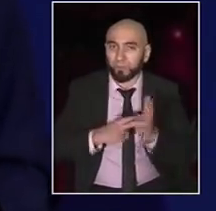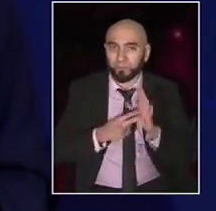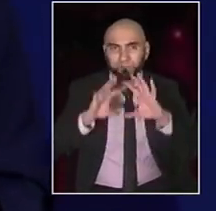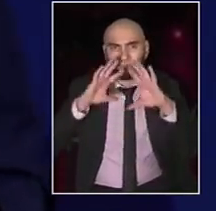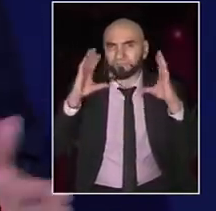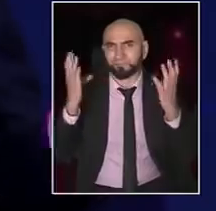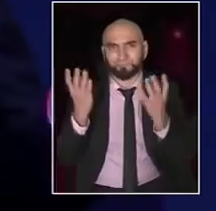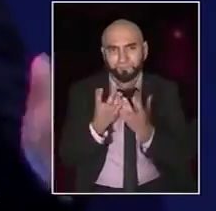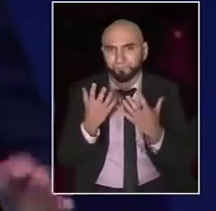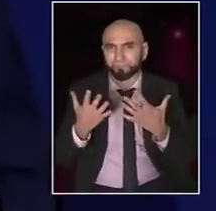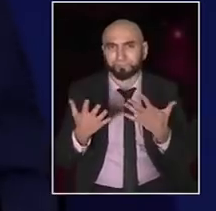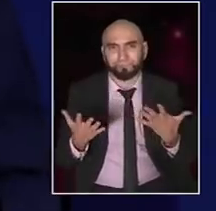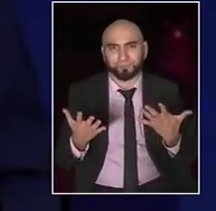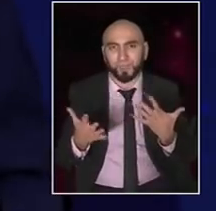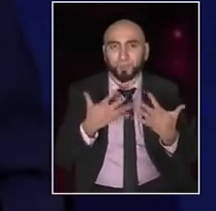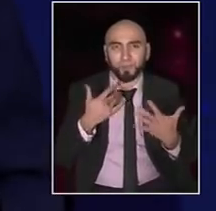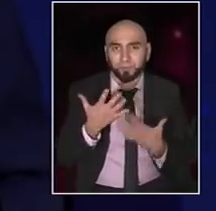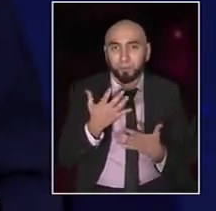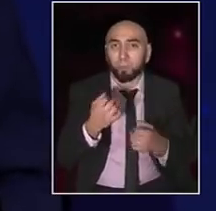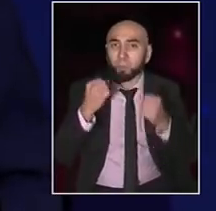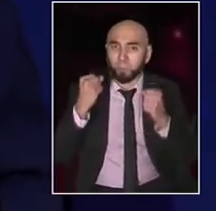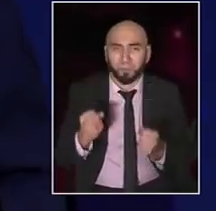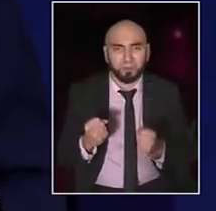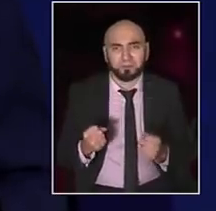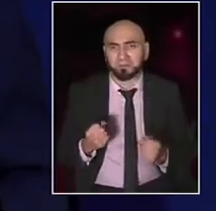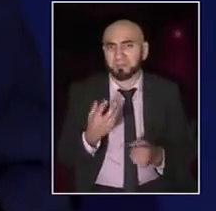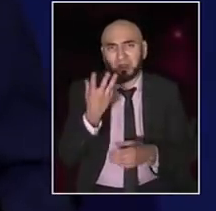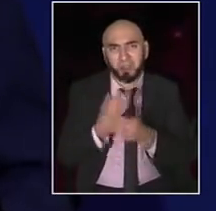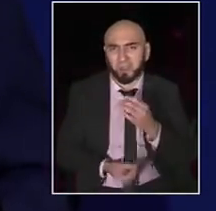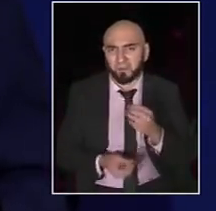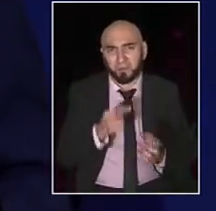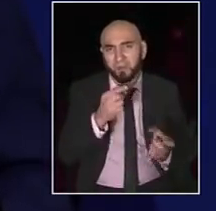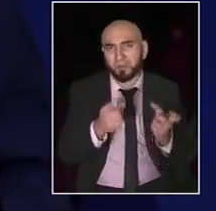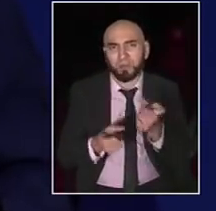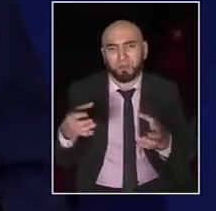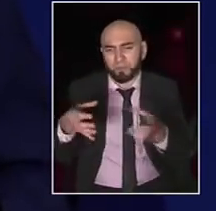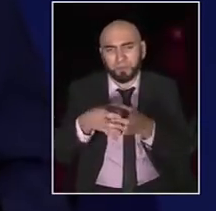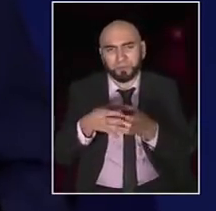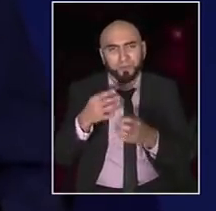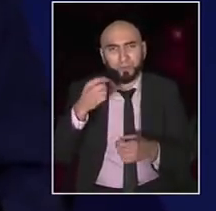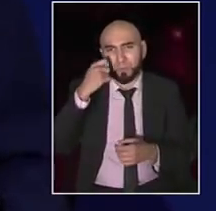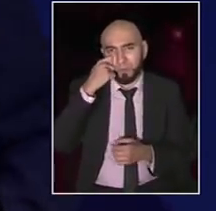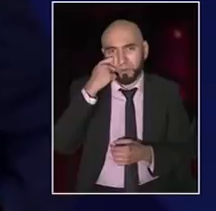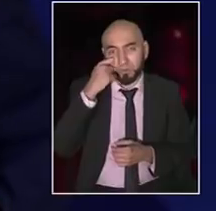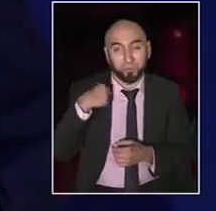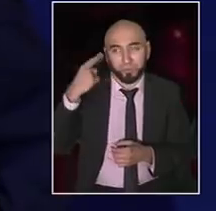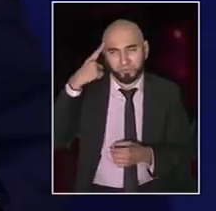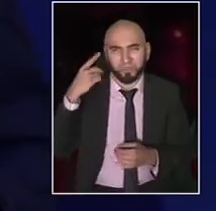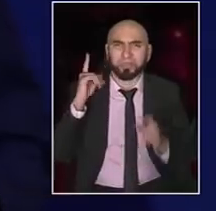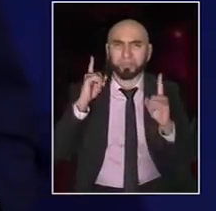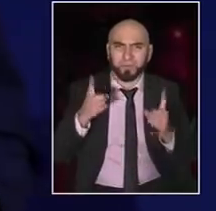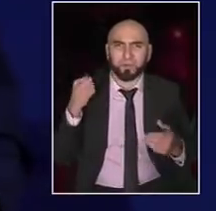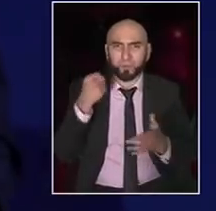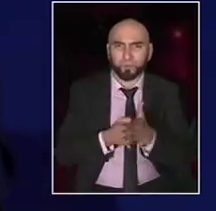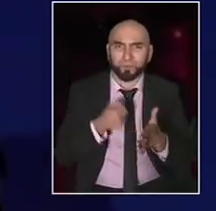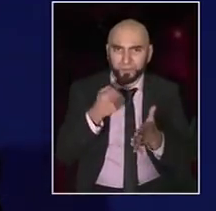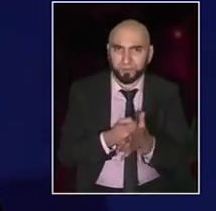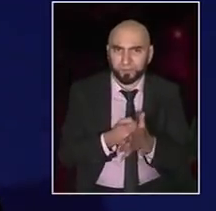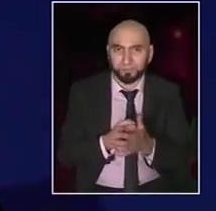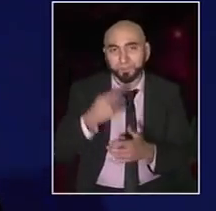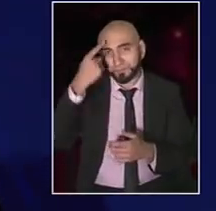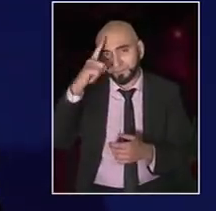parangón, que amenaza incluso la extinción de la especie humana. Yo creo que hay que luchar para que no ocurra. Pero por eso también me parece que el